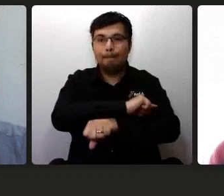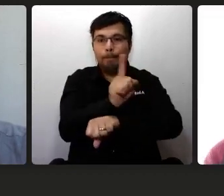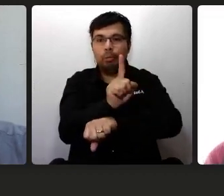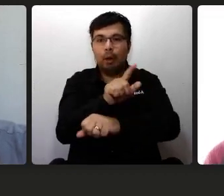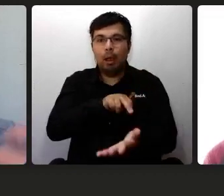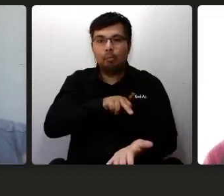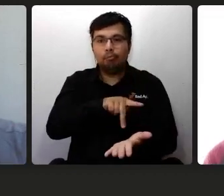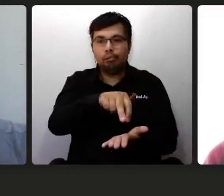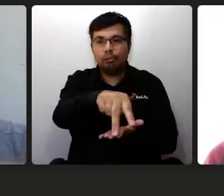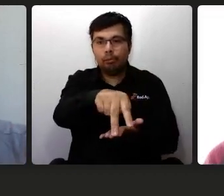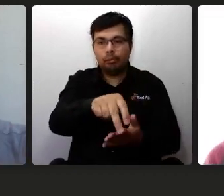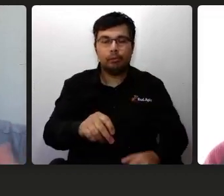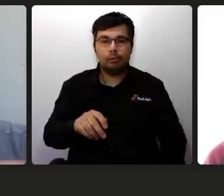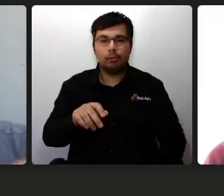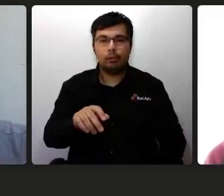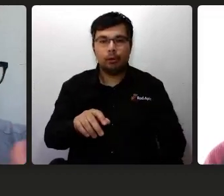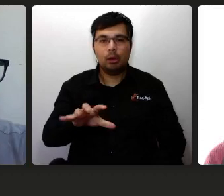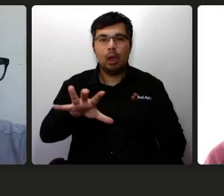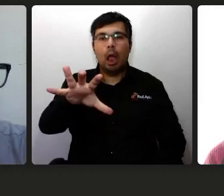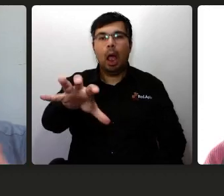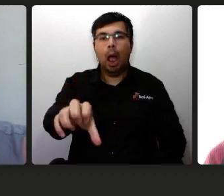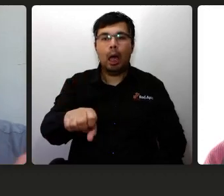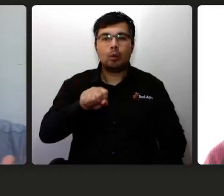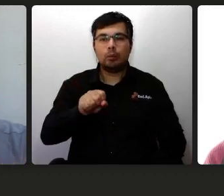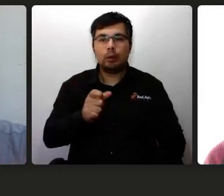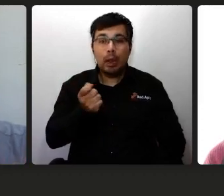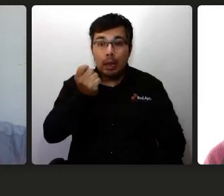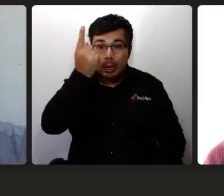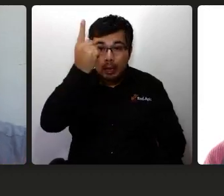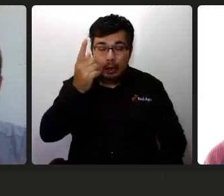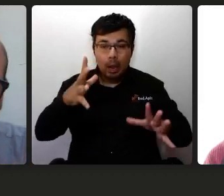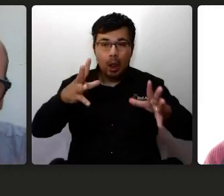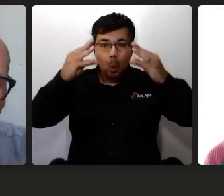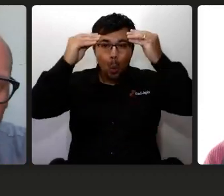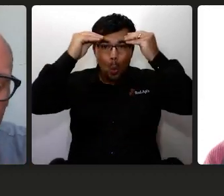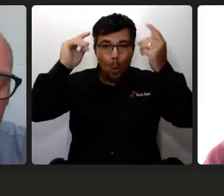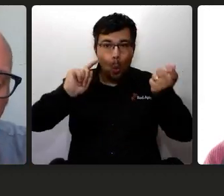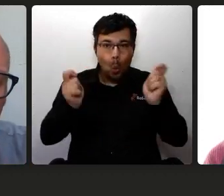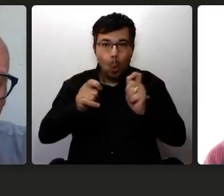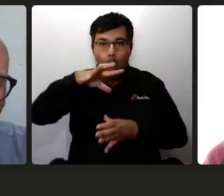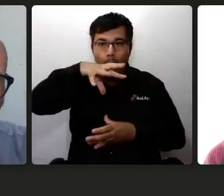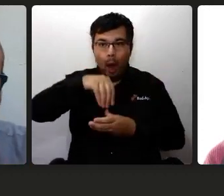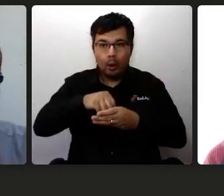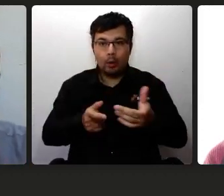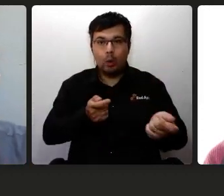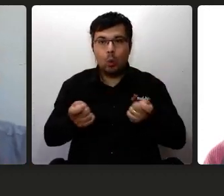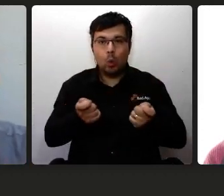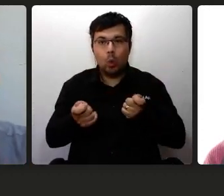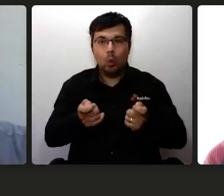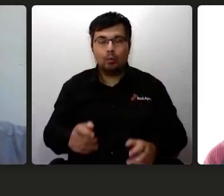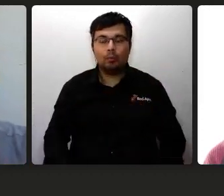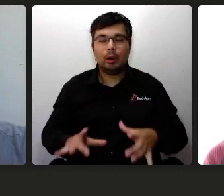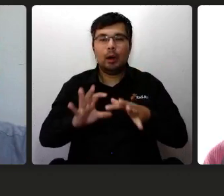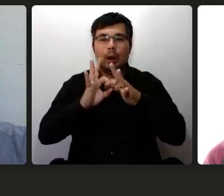de adoptarlas, entenderlas y ojalá volcarlas en nuestro negocio. Así que gracias por acercarnos a este